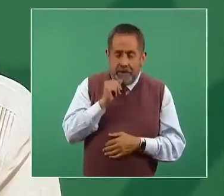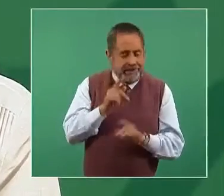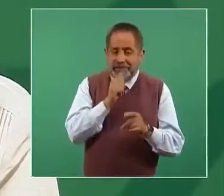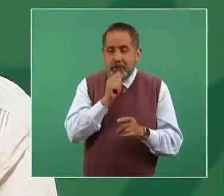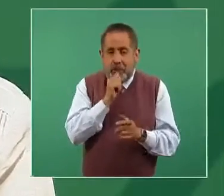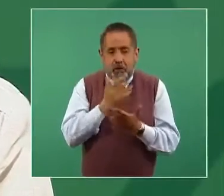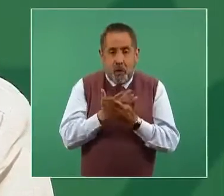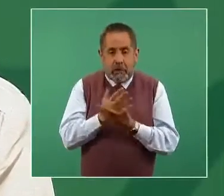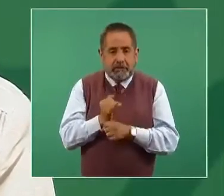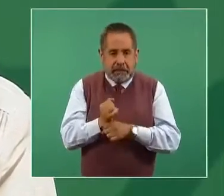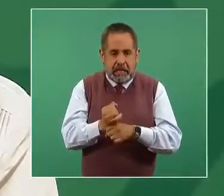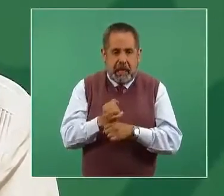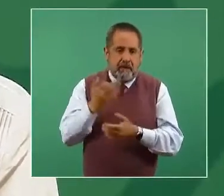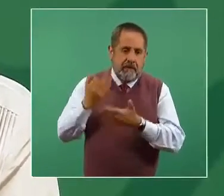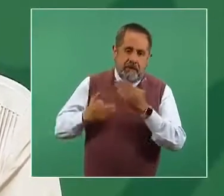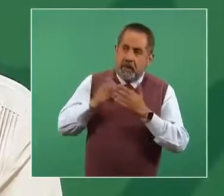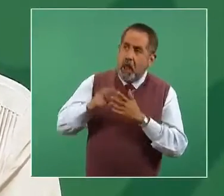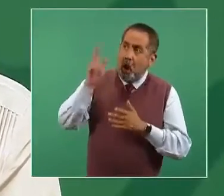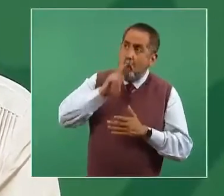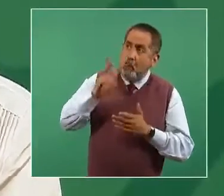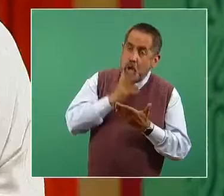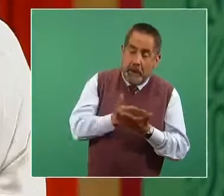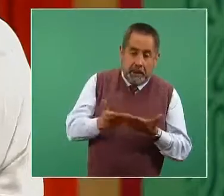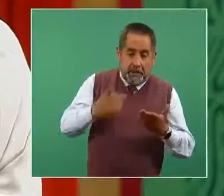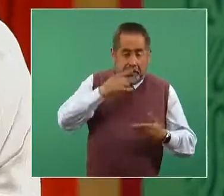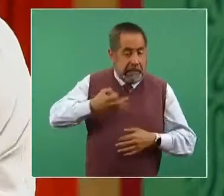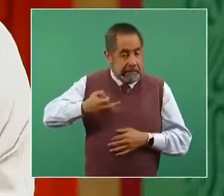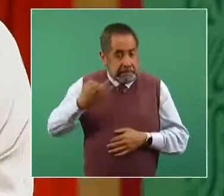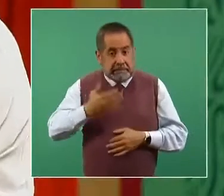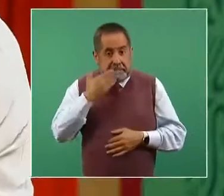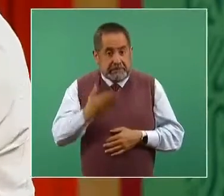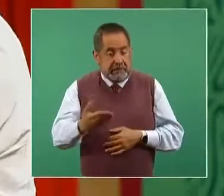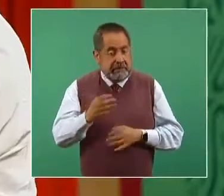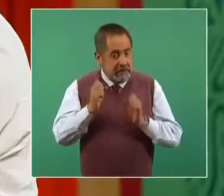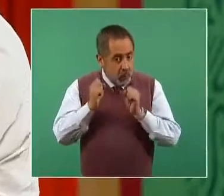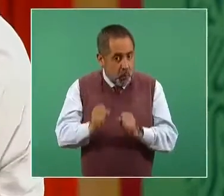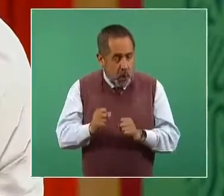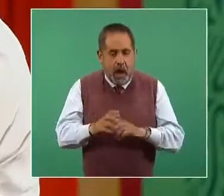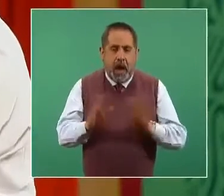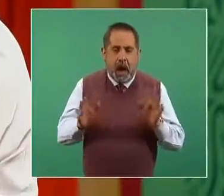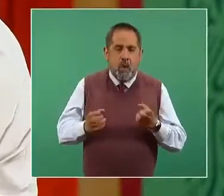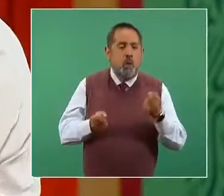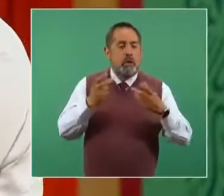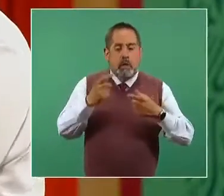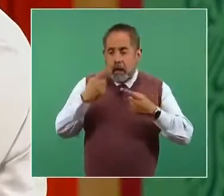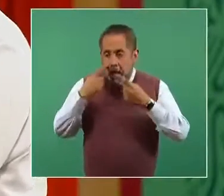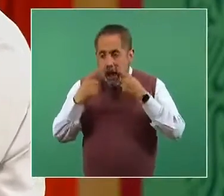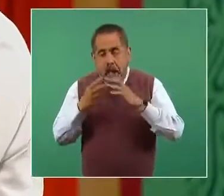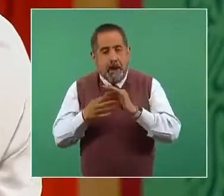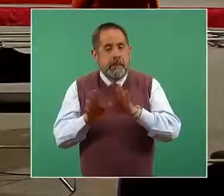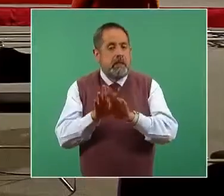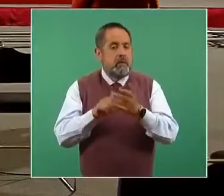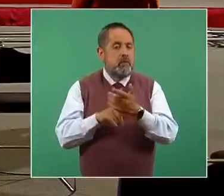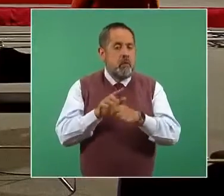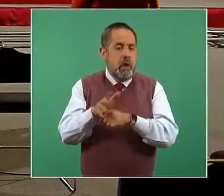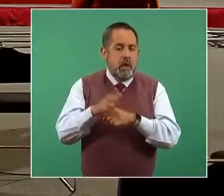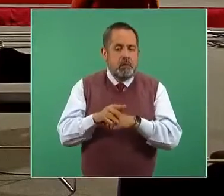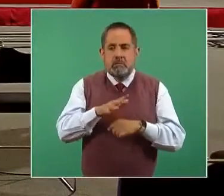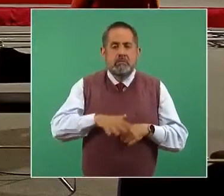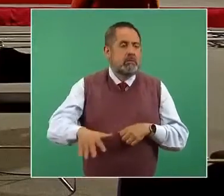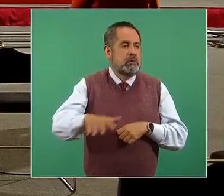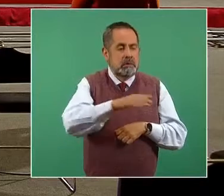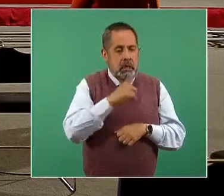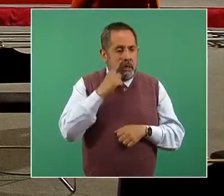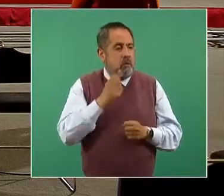tendremos evidencia directa de la seguridad y la eficacia y cuál es la magnitud relativa de este problema en la